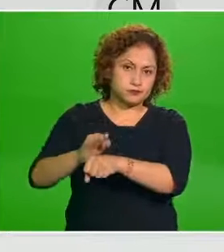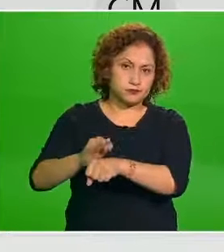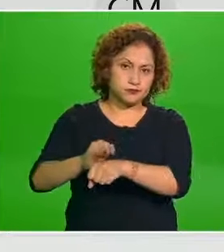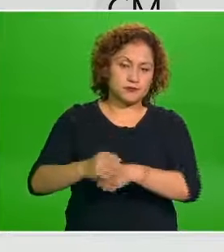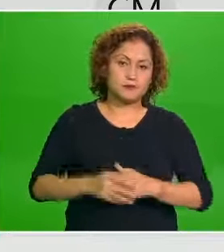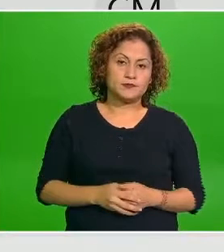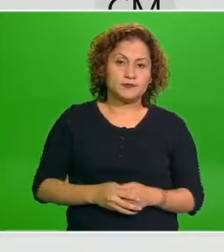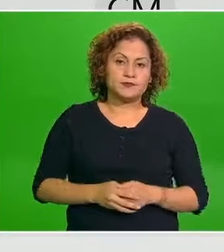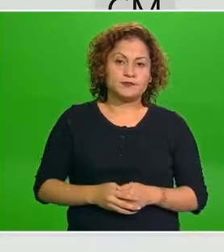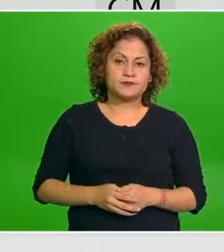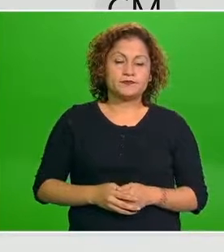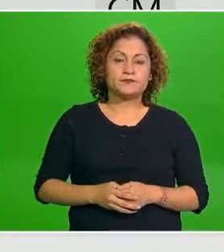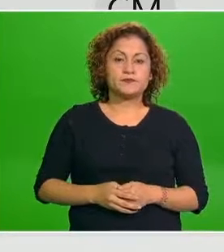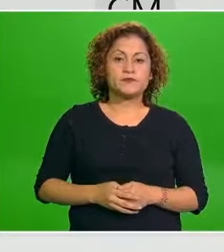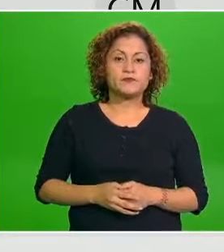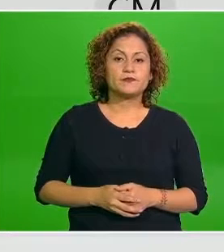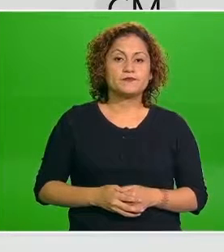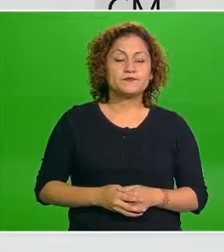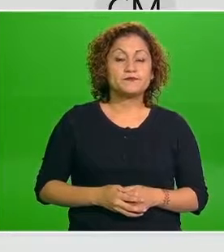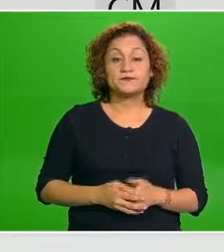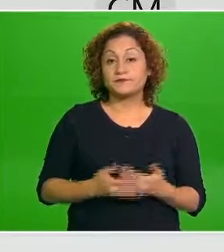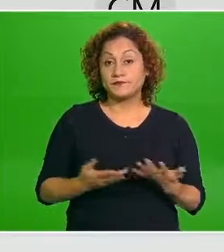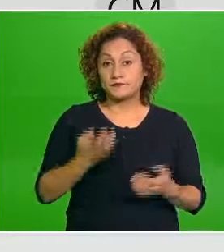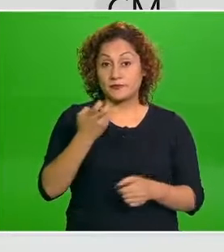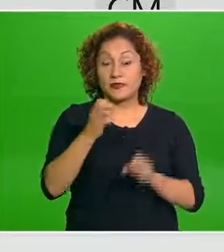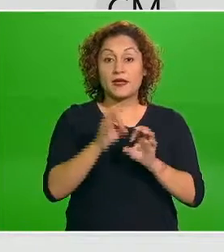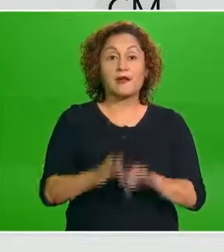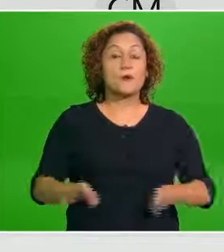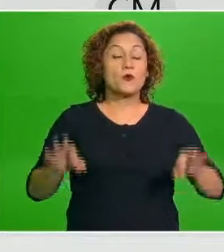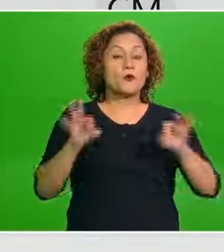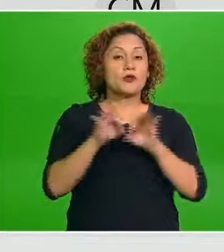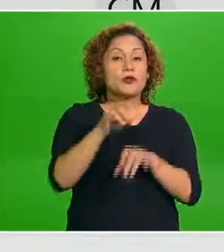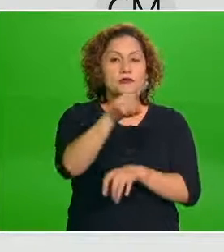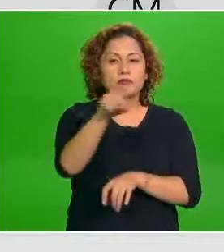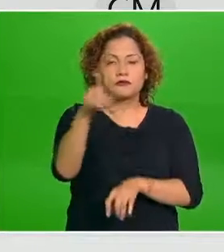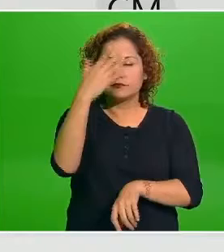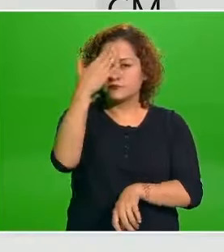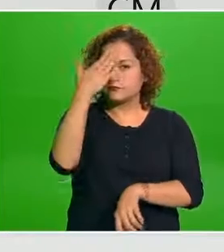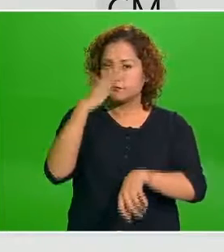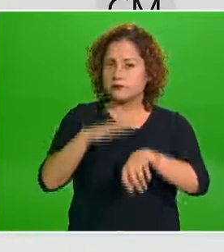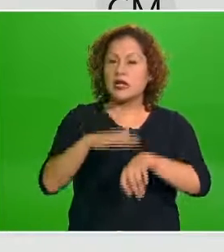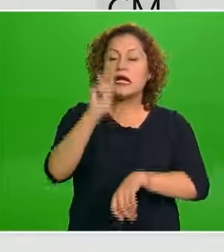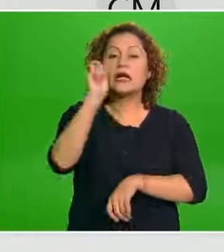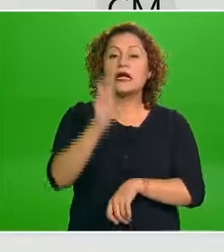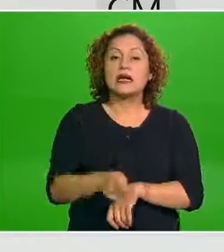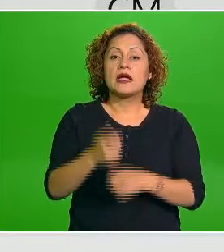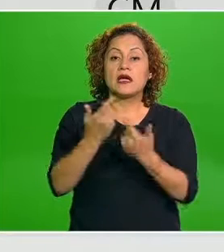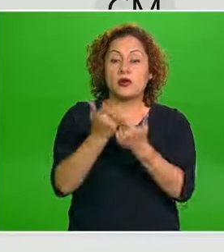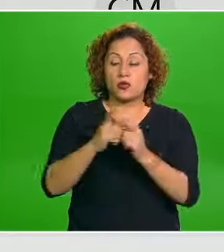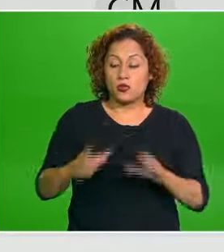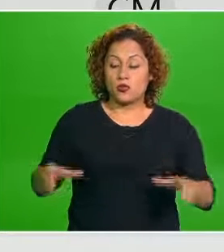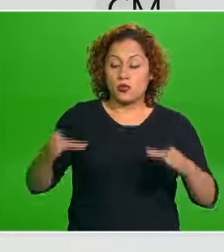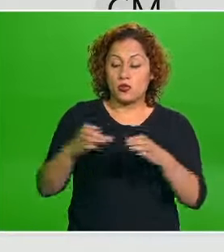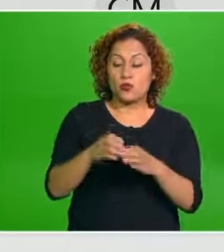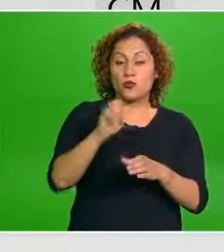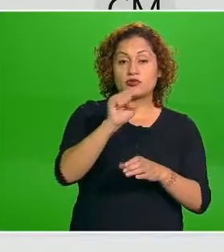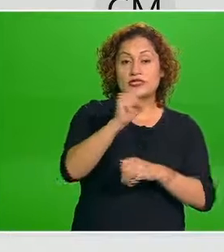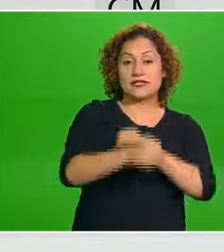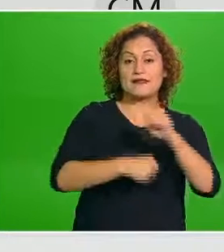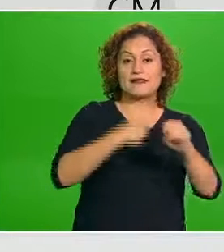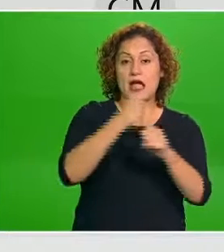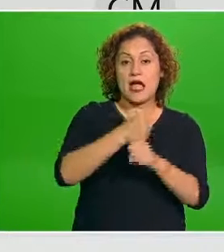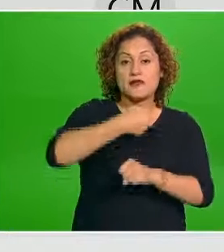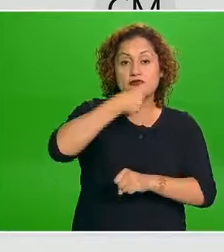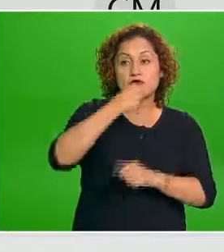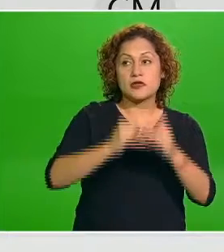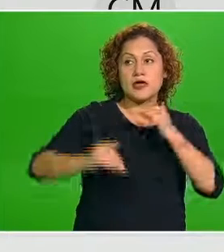grupos con comorbilidades. Es importante en este punto recordar que el grupo de 60 años y más no está cerrado,